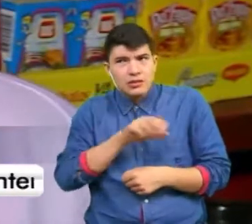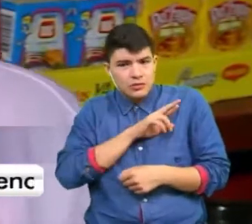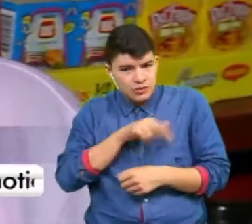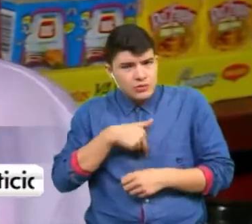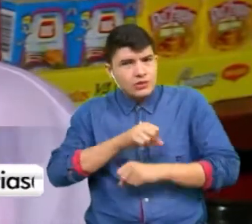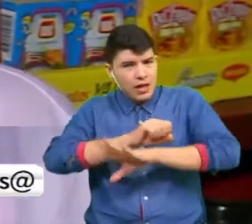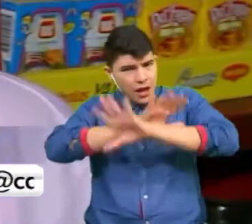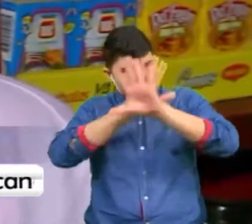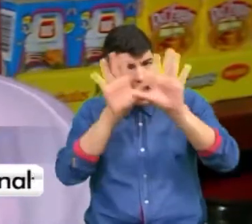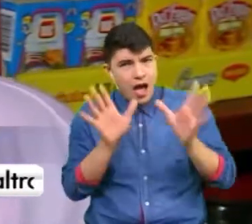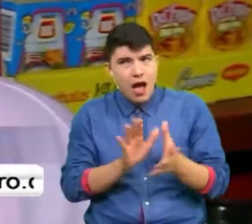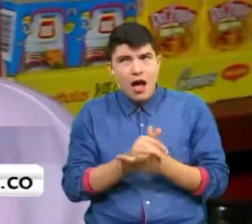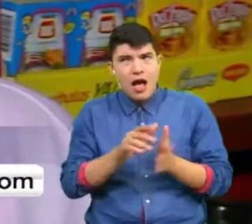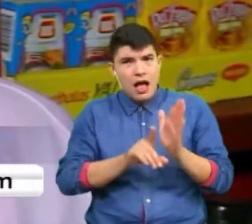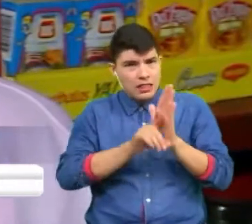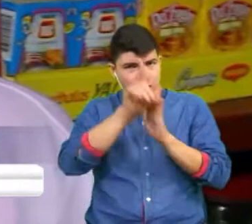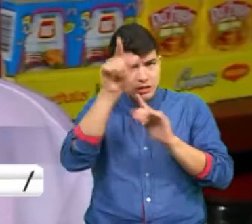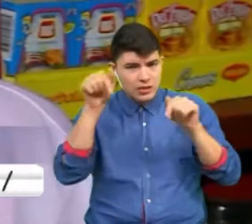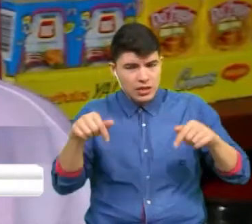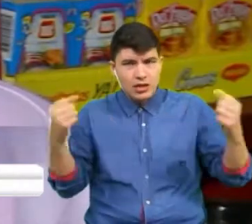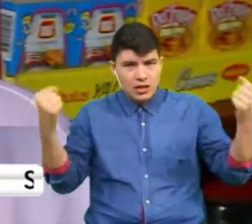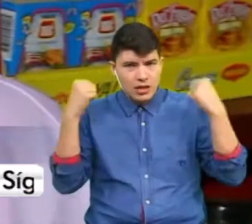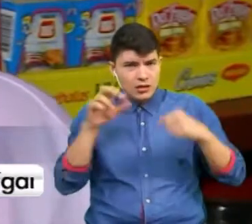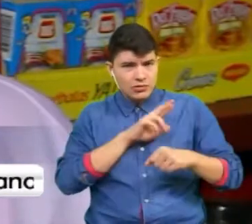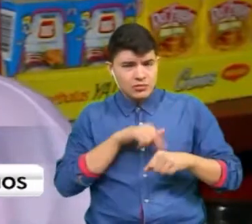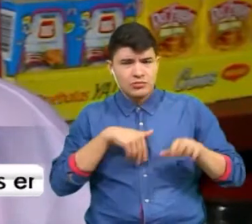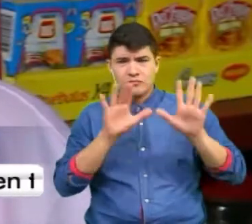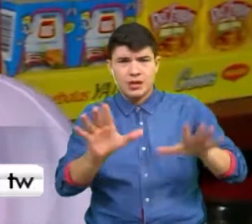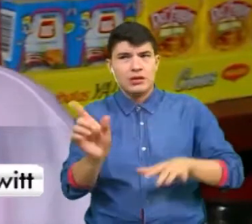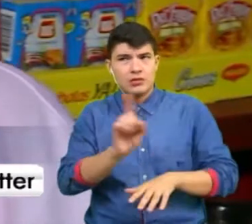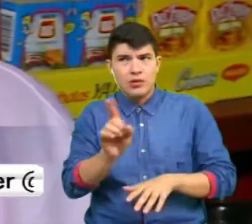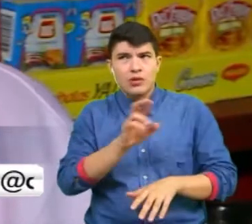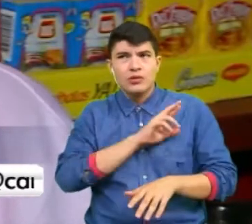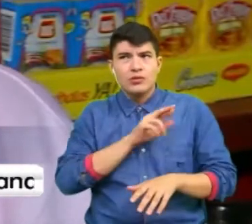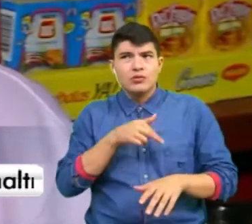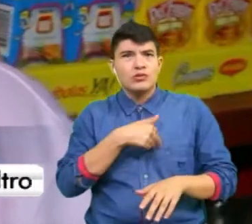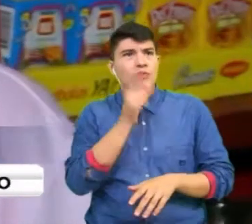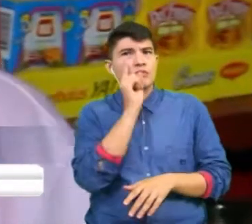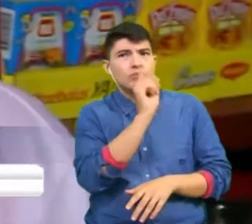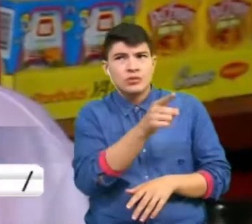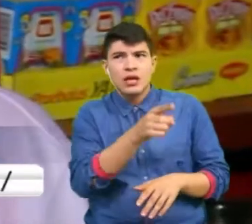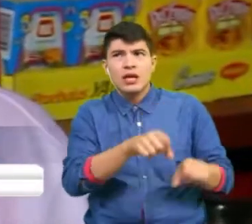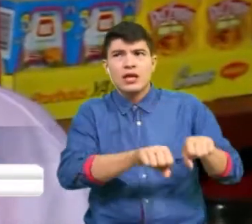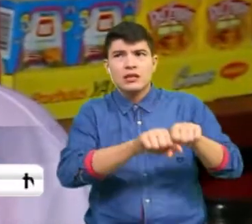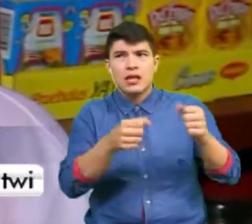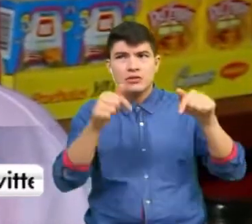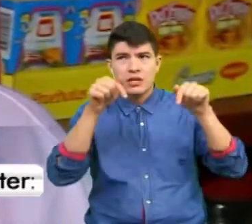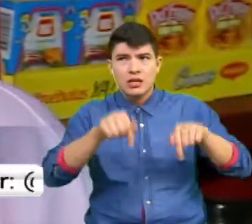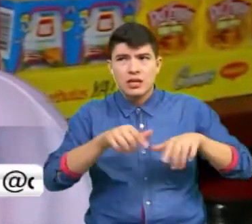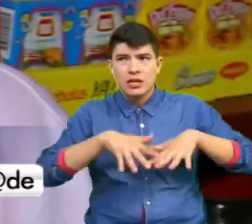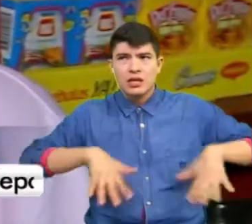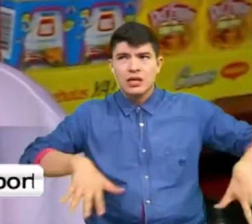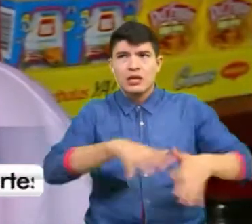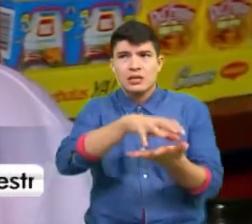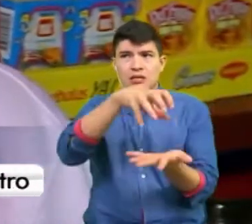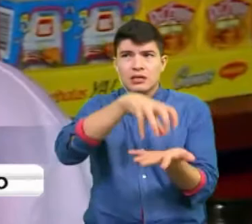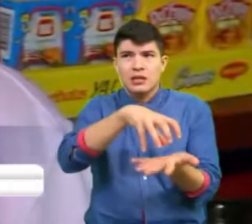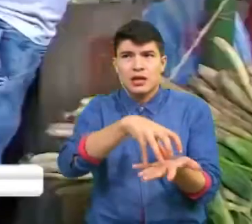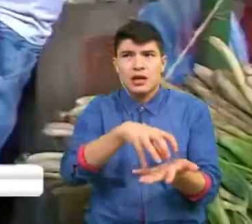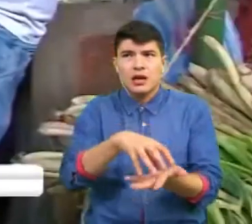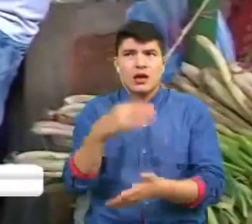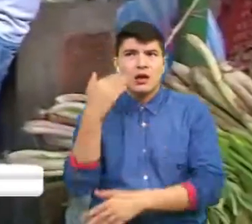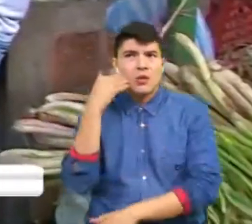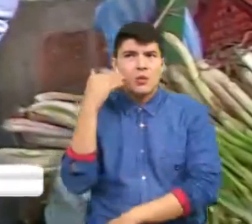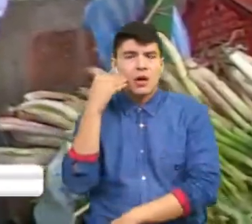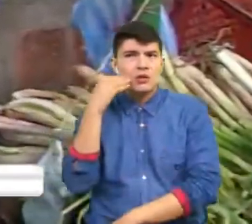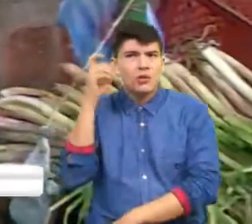claros. Nosotros al desarrollo de Piedecuesta no nos oponemos, nosotros nos oponemos a que usted tumbe nuestra plaza de mercado central cuando debe